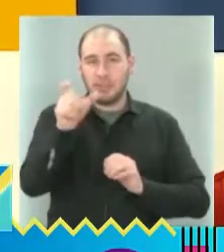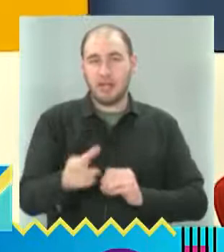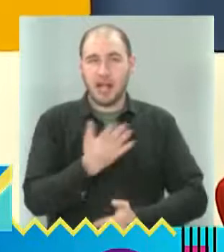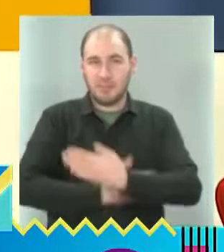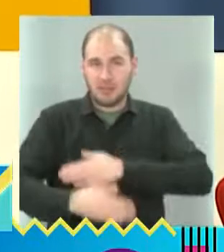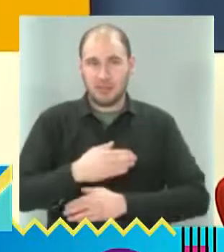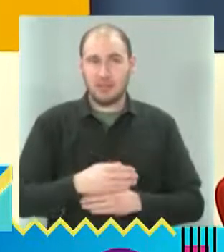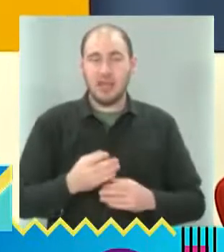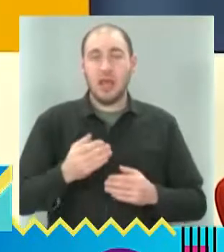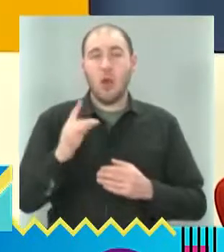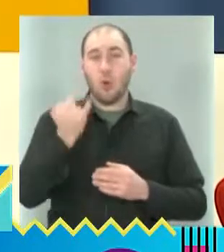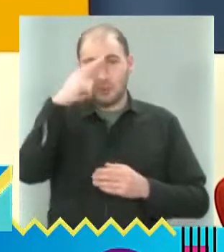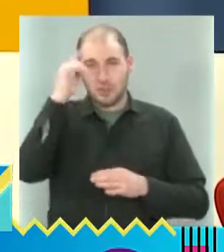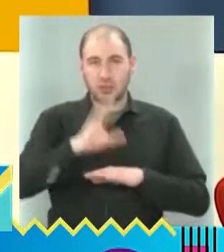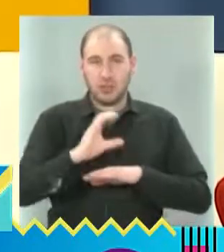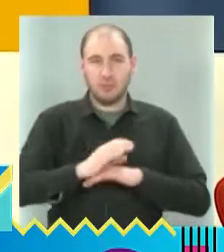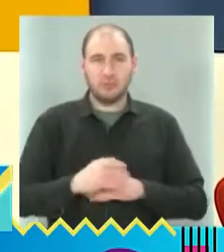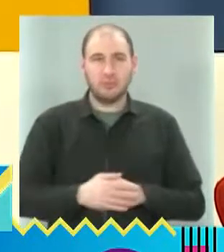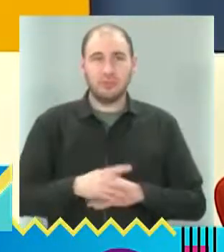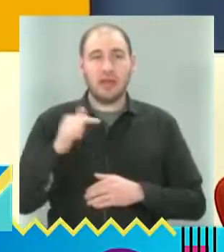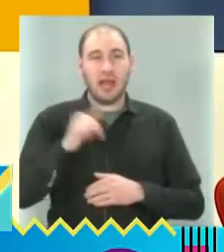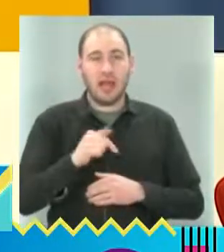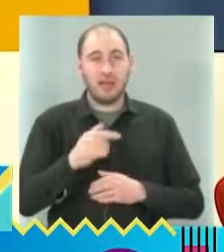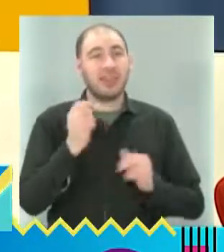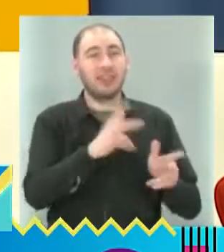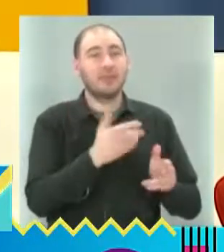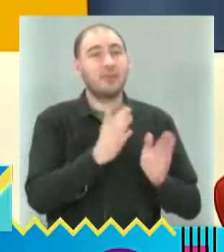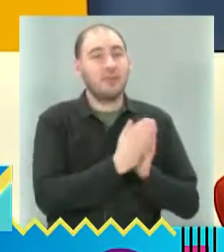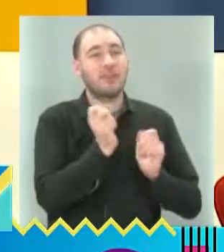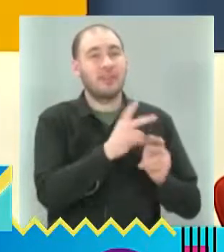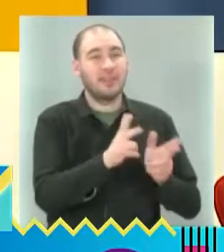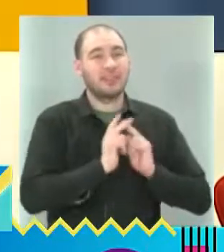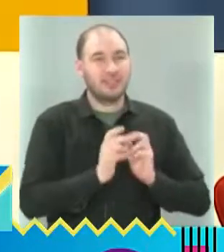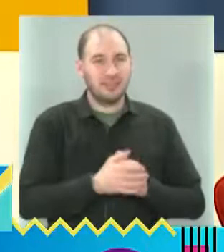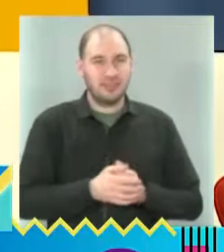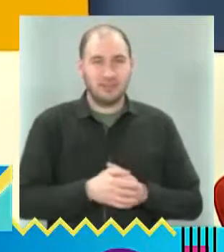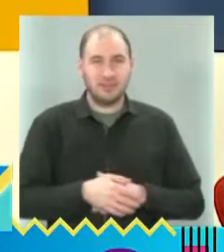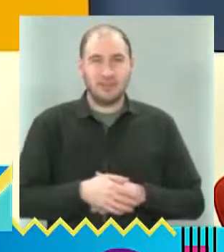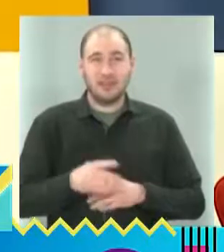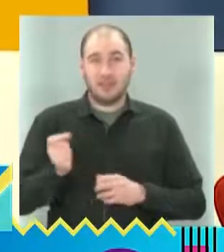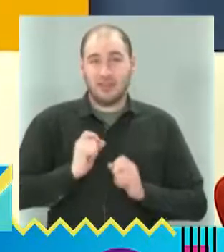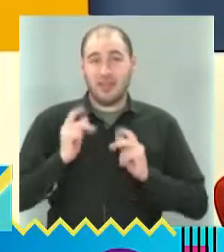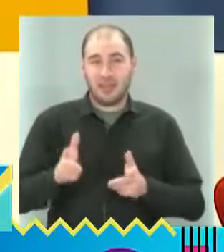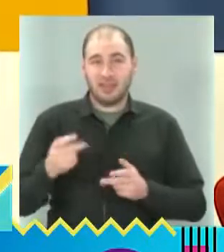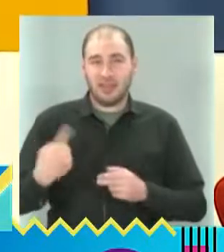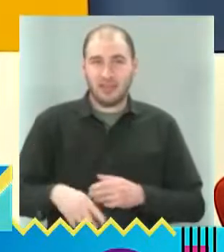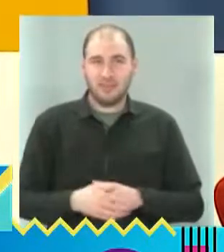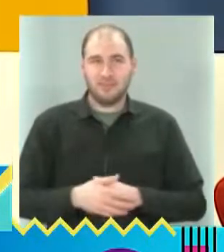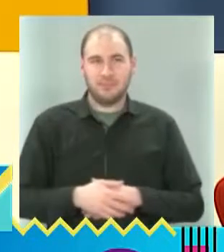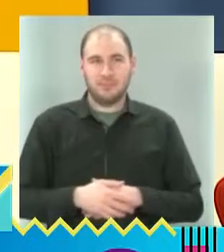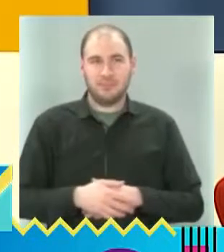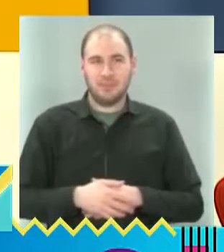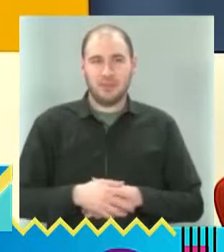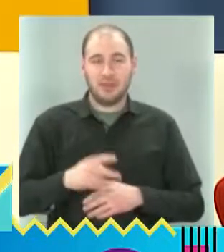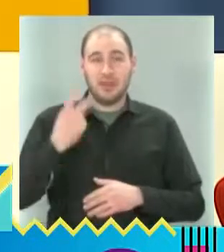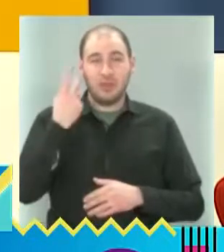con discapacidad de la Universidad Nacional de Cuyo. Y ahora decilo, por favor, decímelo. Lo que quería decir es que, bueno, desde